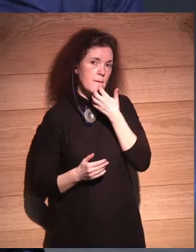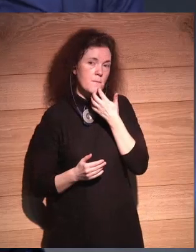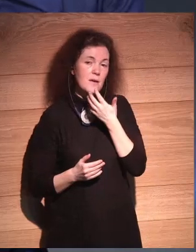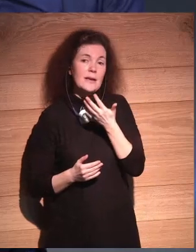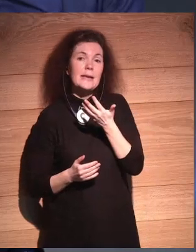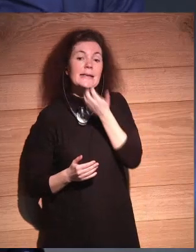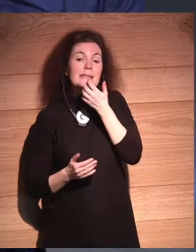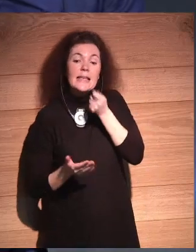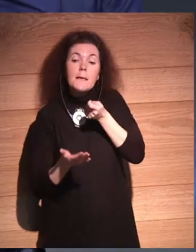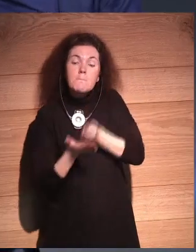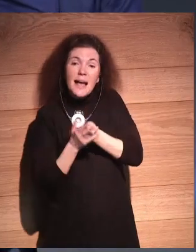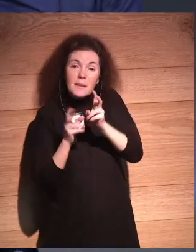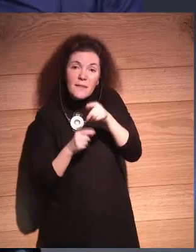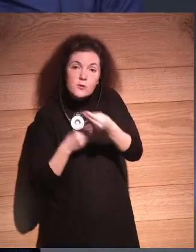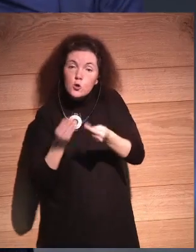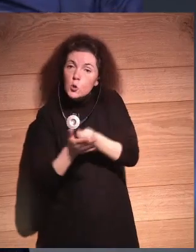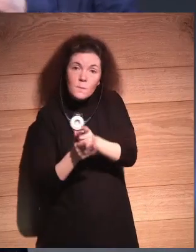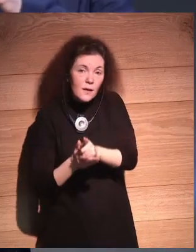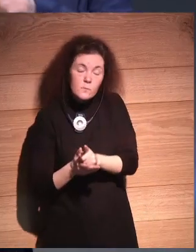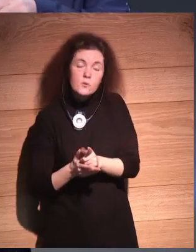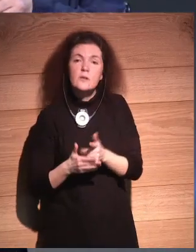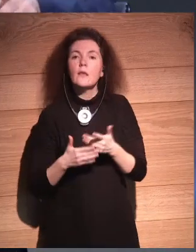empezamos a pagar por estas cosas,